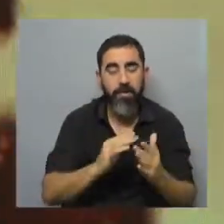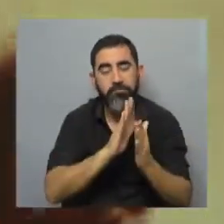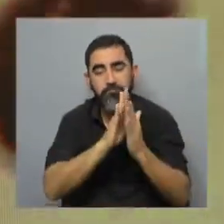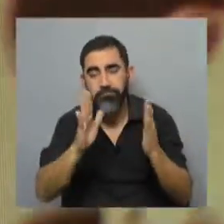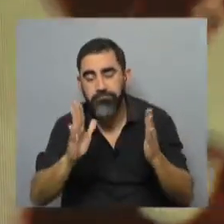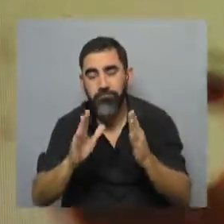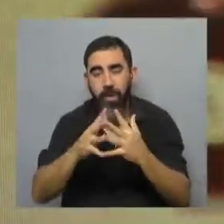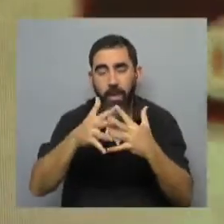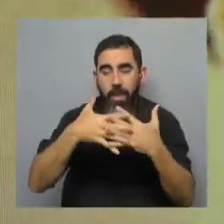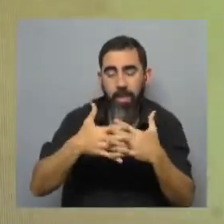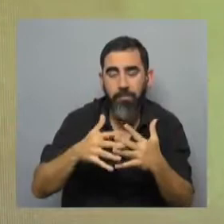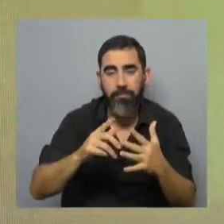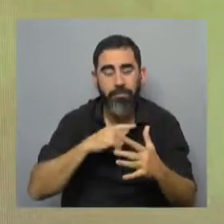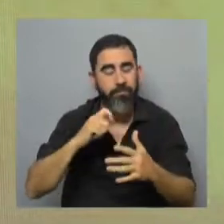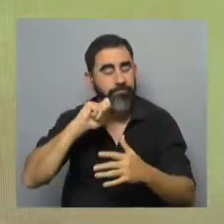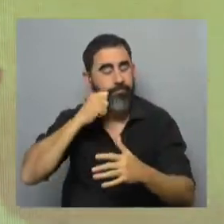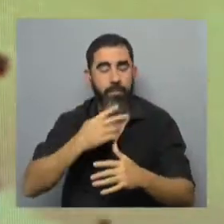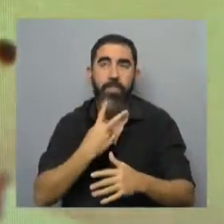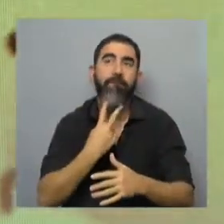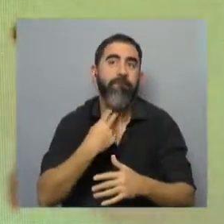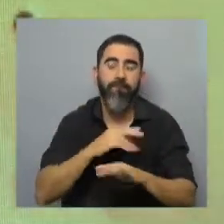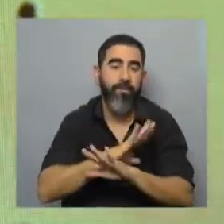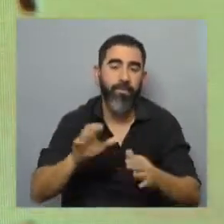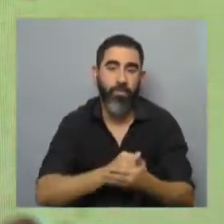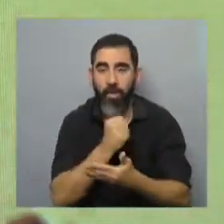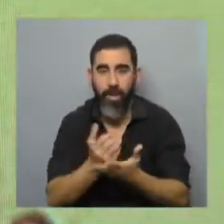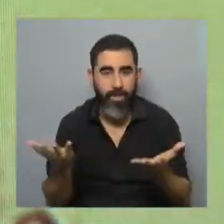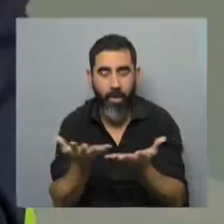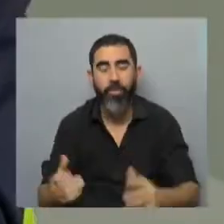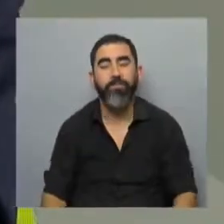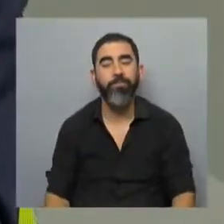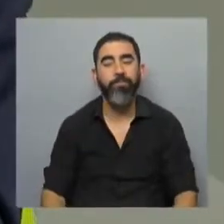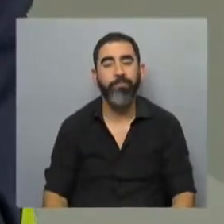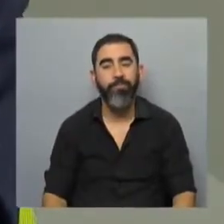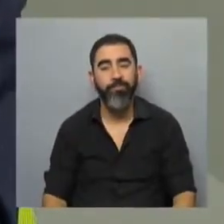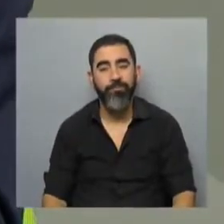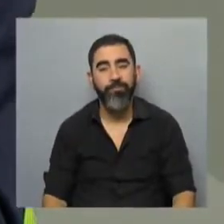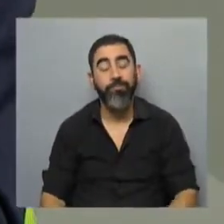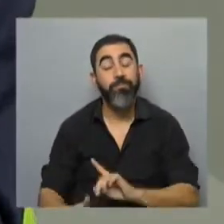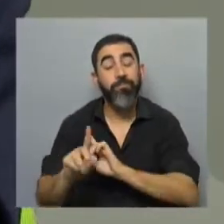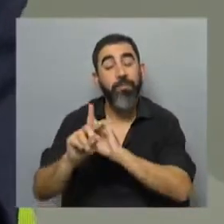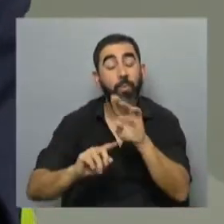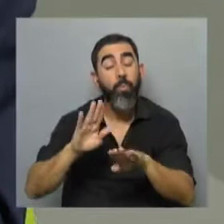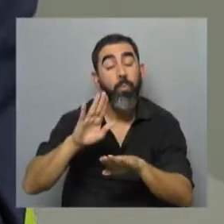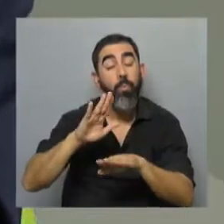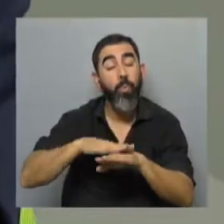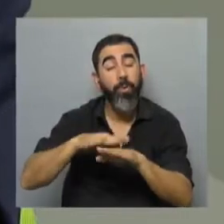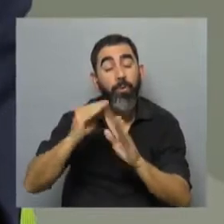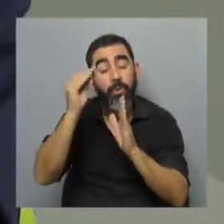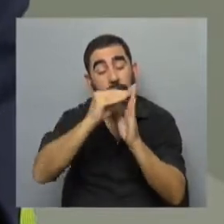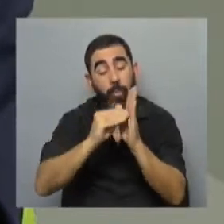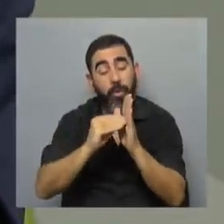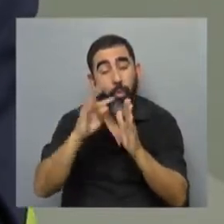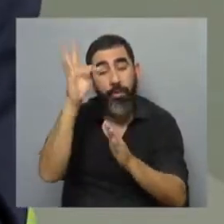fue como un vicio y bueno. Me quedó hasta el día de hoy. Está bien. Lo cierto es que en algún momento te inscribiste en un taller de